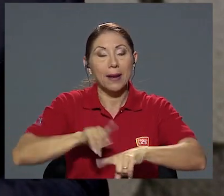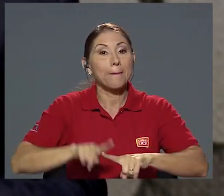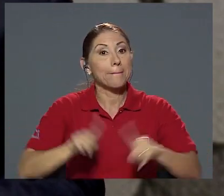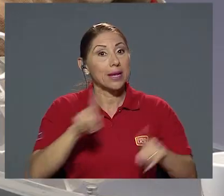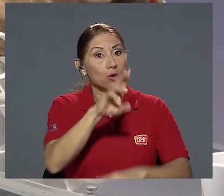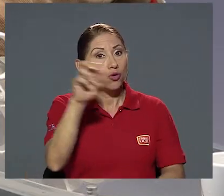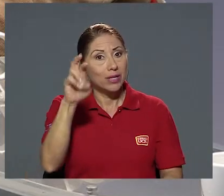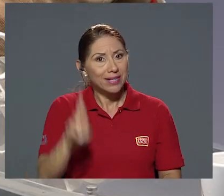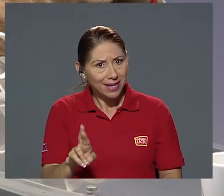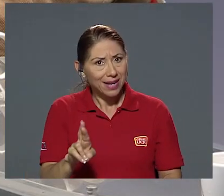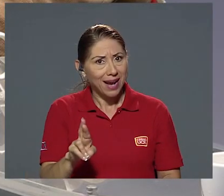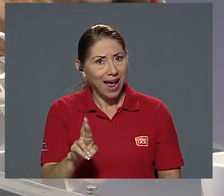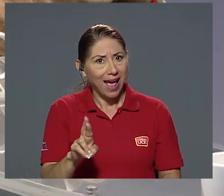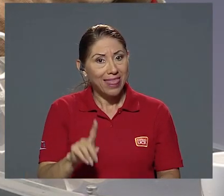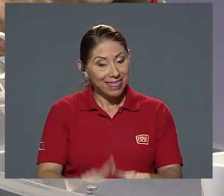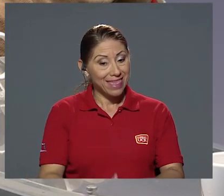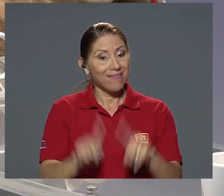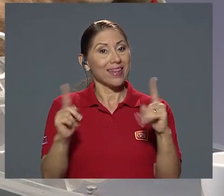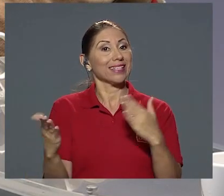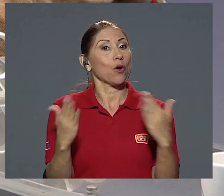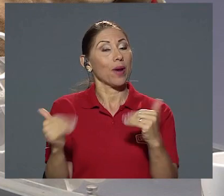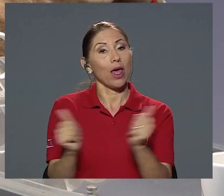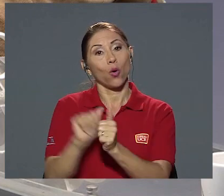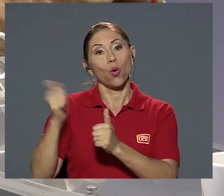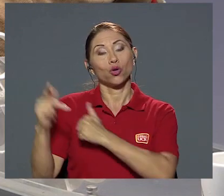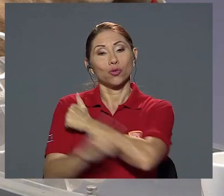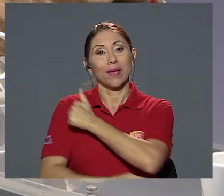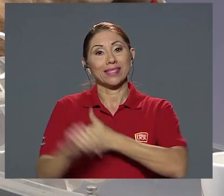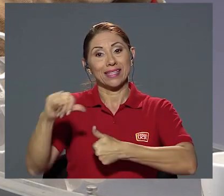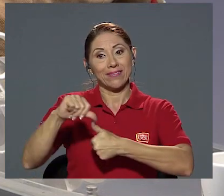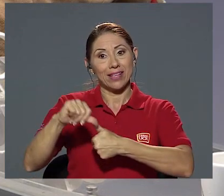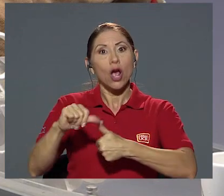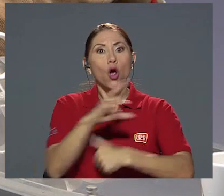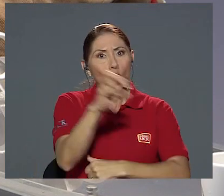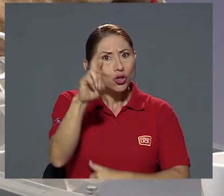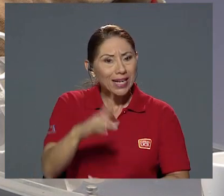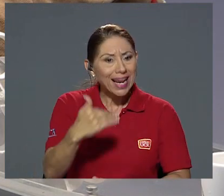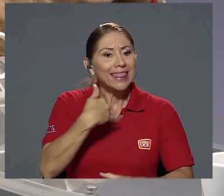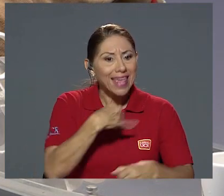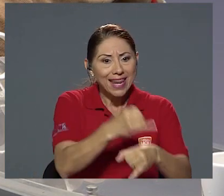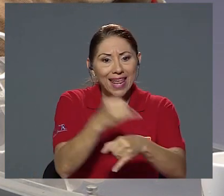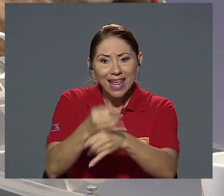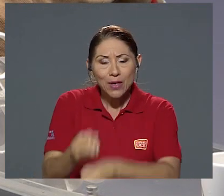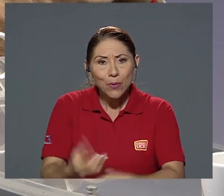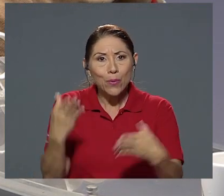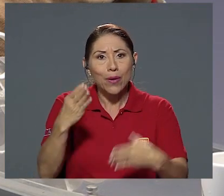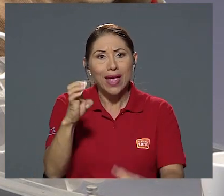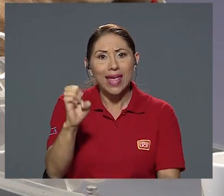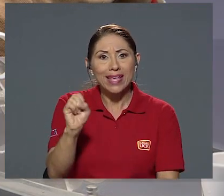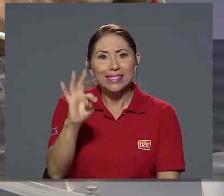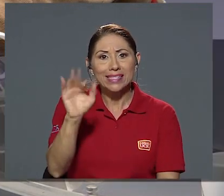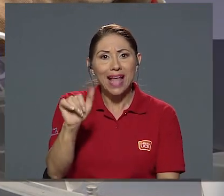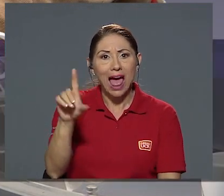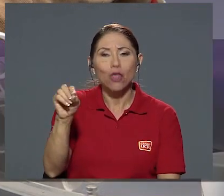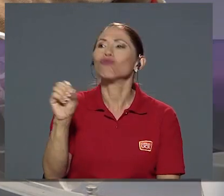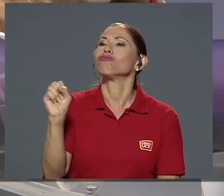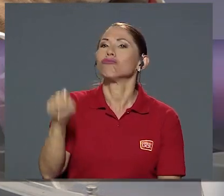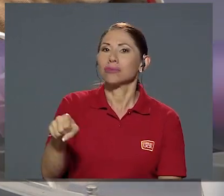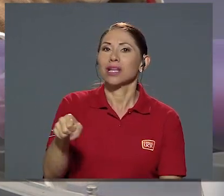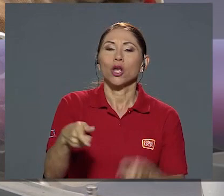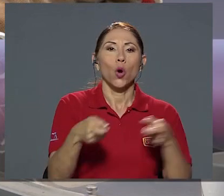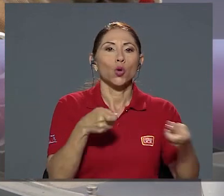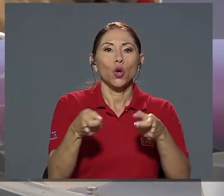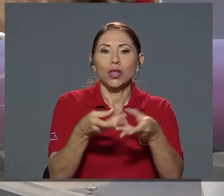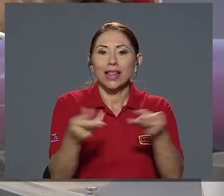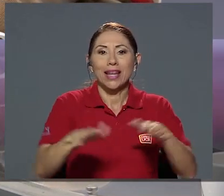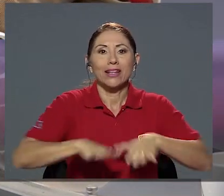nacional. Pero Costa Rica tiene, a diferencia del resto de Centroamérica, tiene Estado, tiene sector público. Tiene Estado y control del territorio